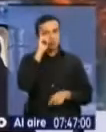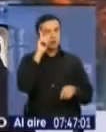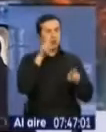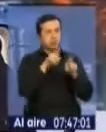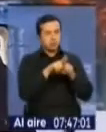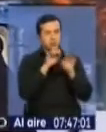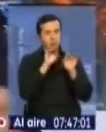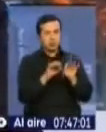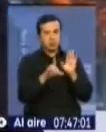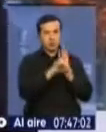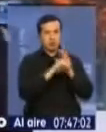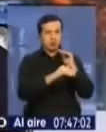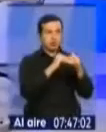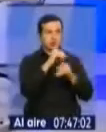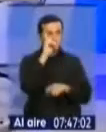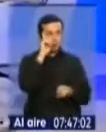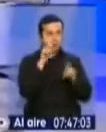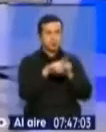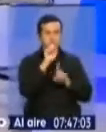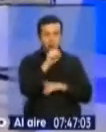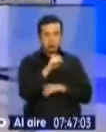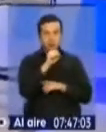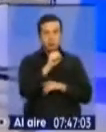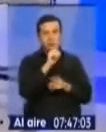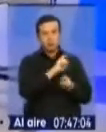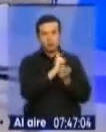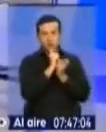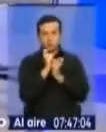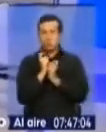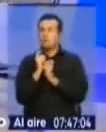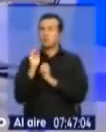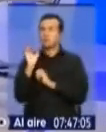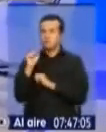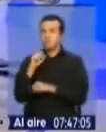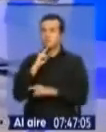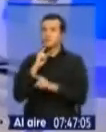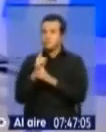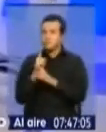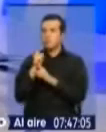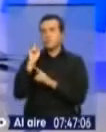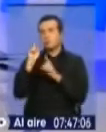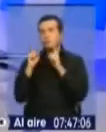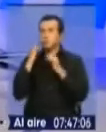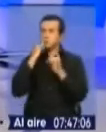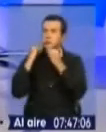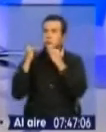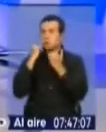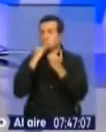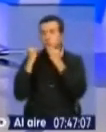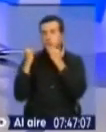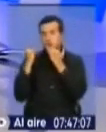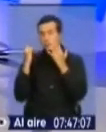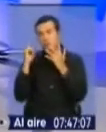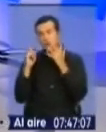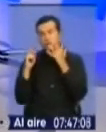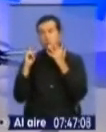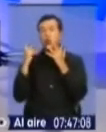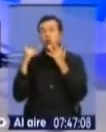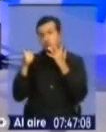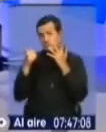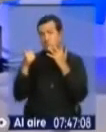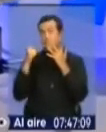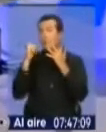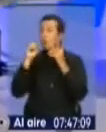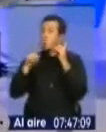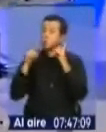con COGEP, pero sin duda. Establezcamos una transición adecuada. Es decir, arreglando las distorsiones adecuadas, pero además, haciendo las reformas, porque